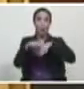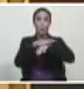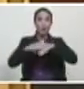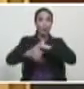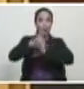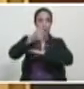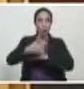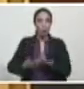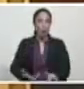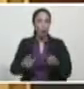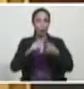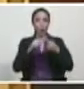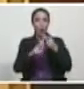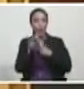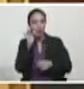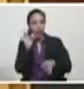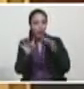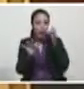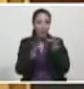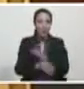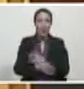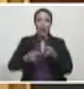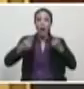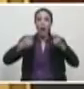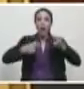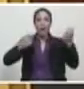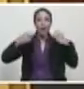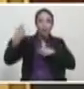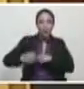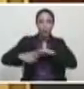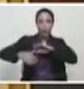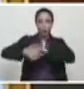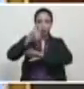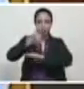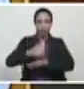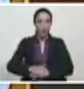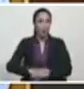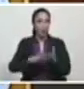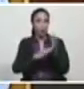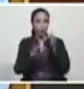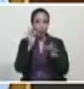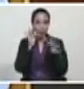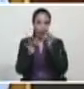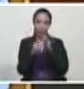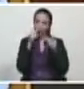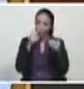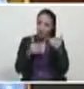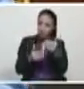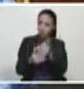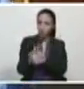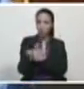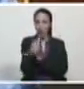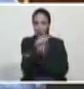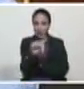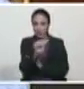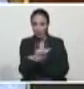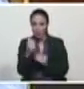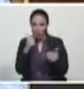Judicial y los órganos correspondientes de justicia informarán seguramente en el transcurso del desarrollo de esta